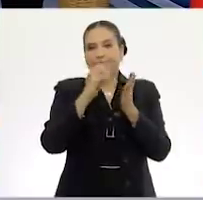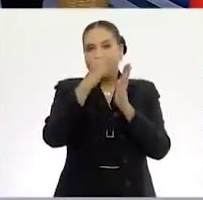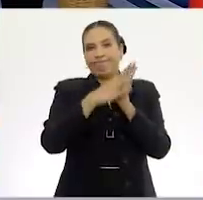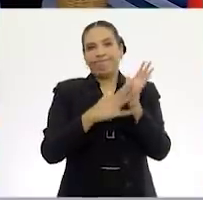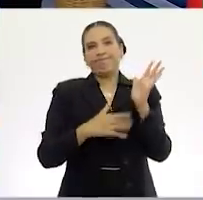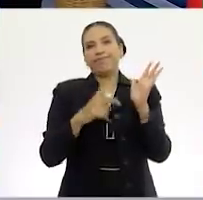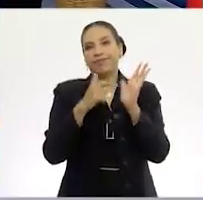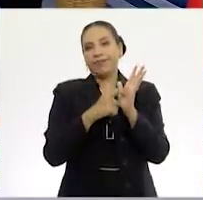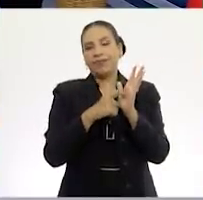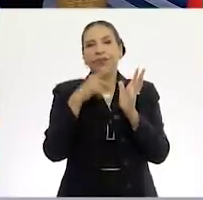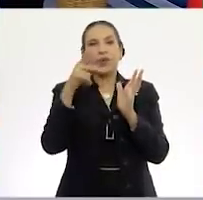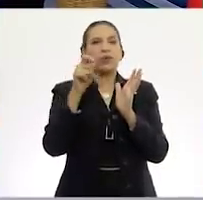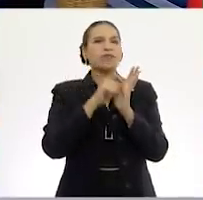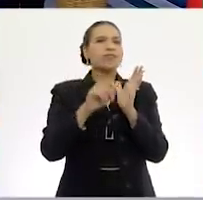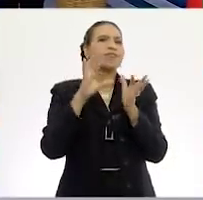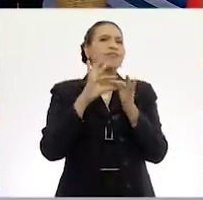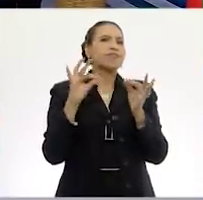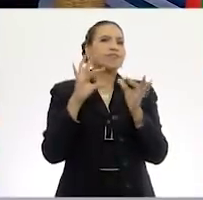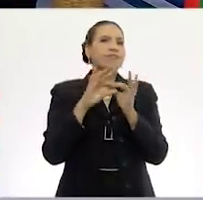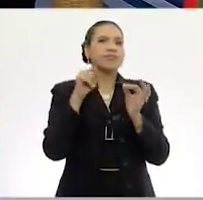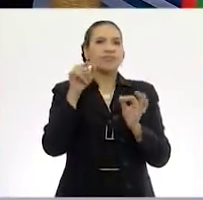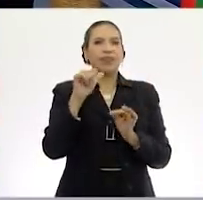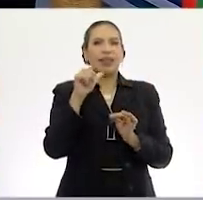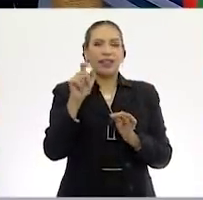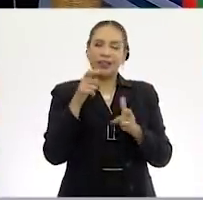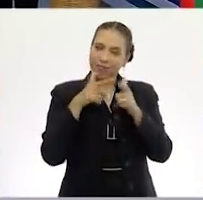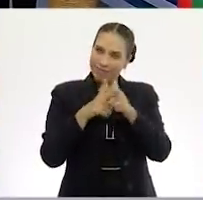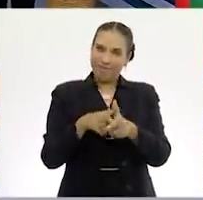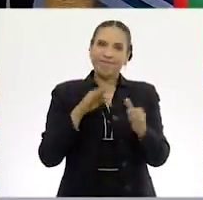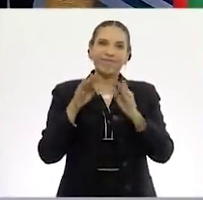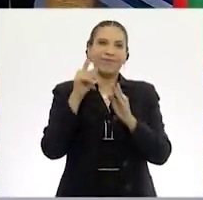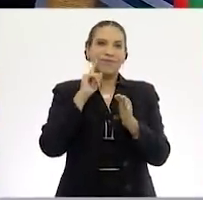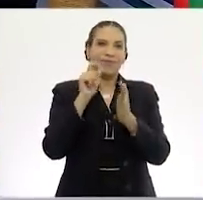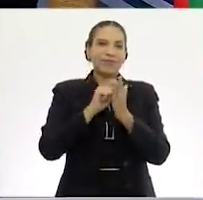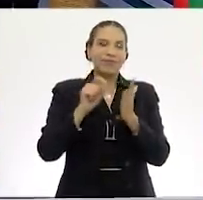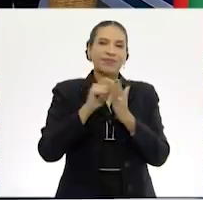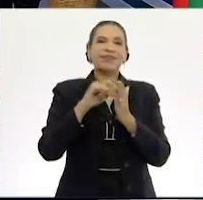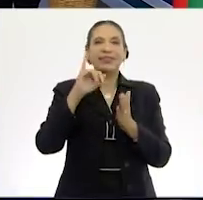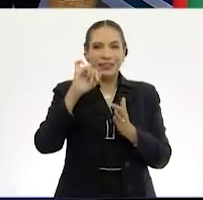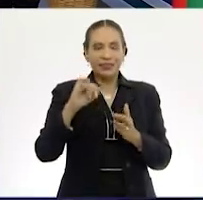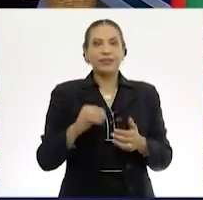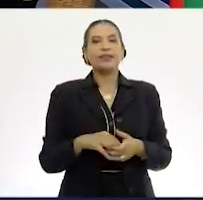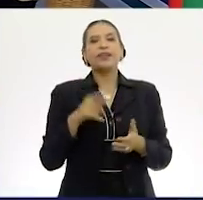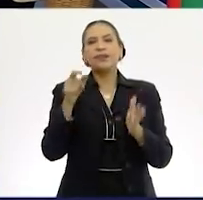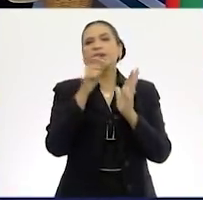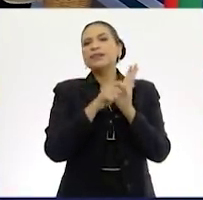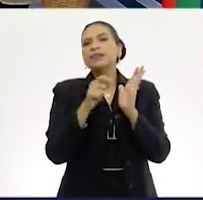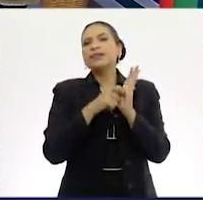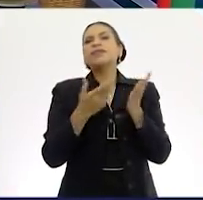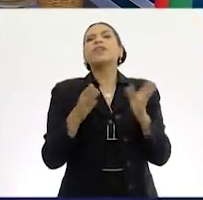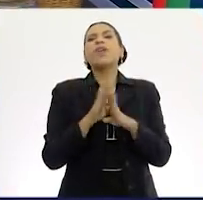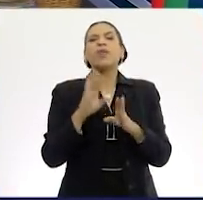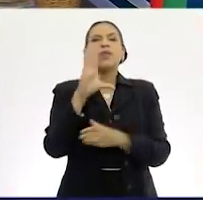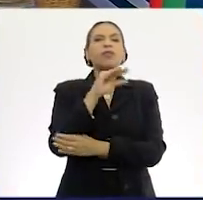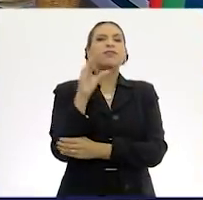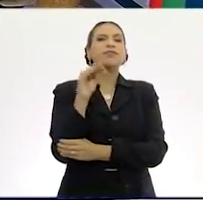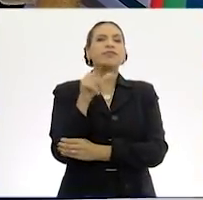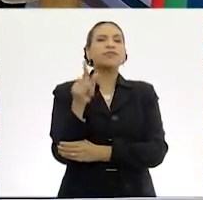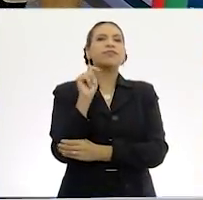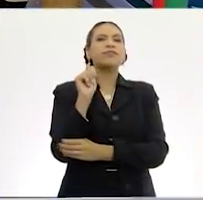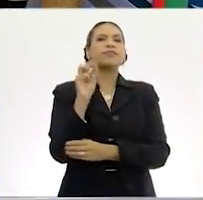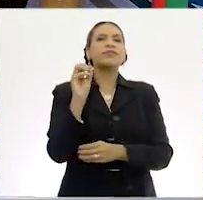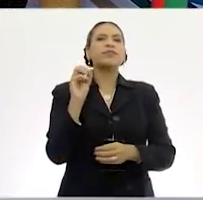adelantado su texto expositivo. Tú, Ale, síguelo trabajando. Sí, profesor. A ver, vamos a ver el texto expositivo de Ton. ¿Cómo quedó el texto de